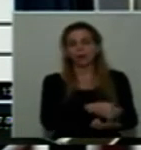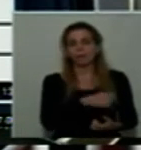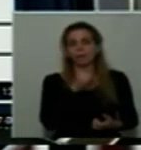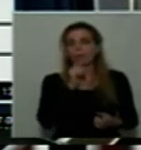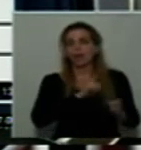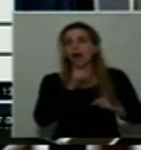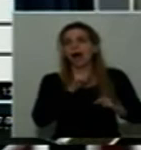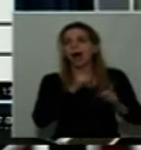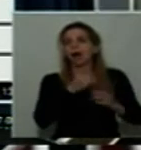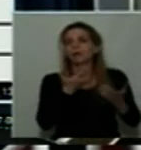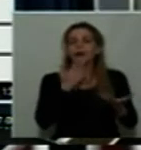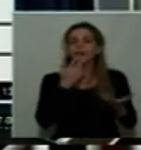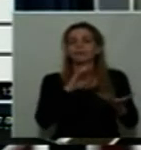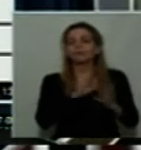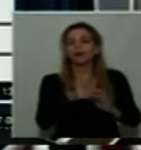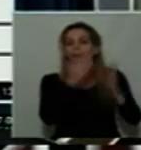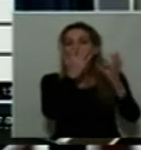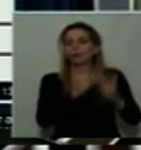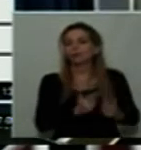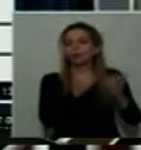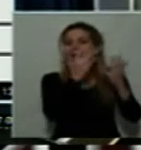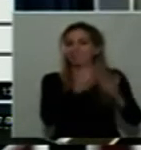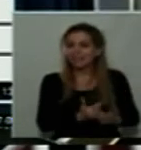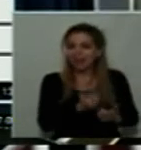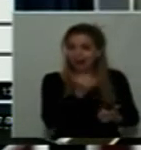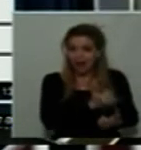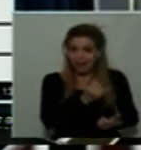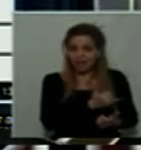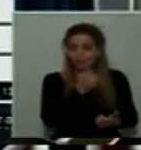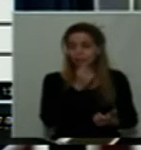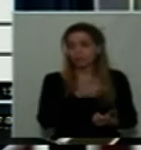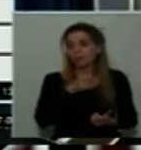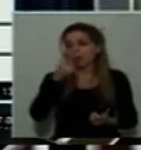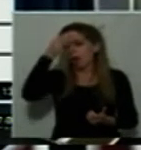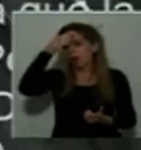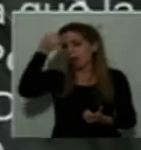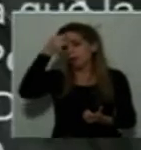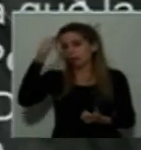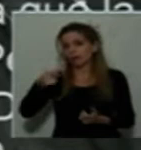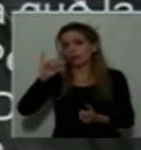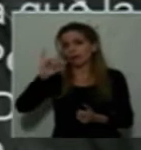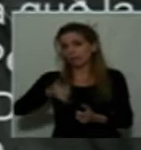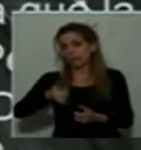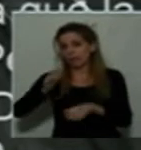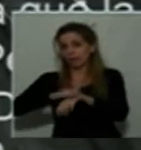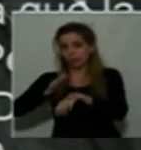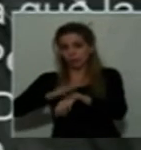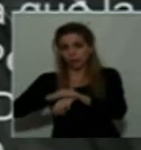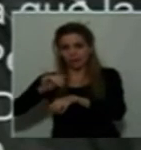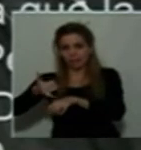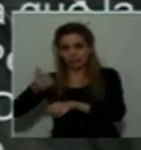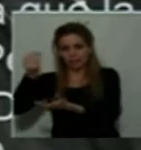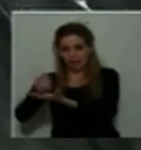que supere al humano? Porque, digo, la otra alternativa es que se suicida. ¿No? Sí. Vos